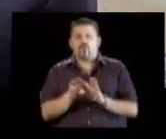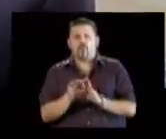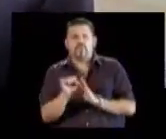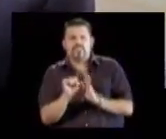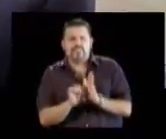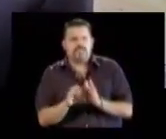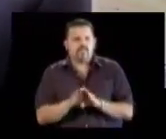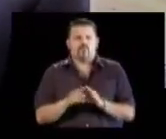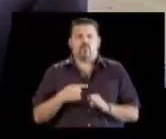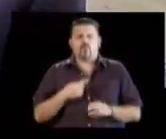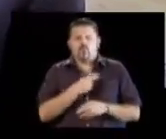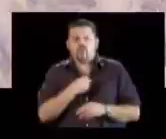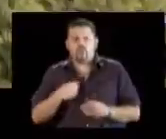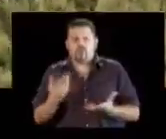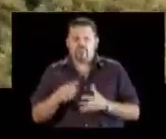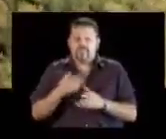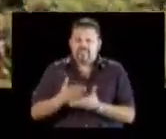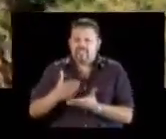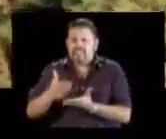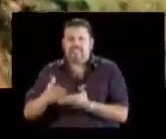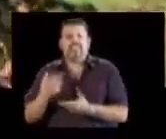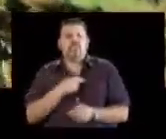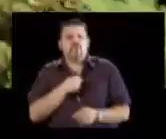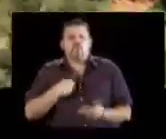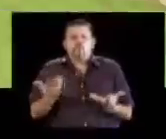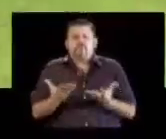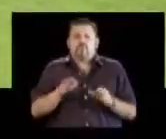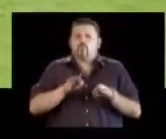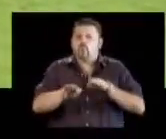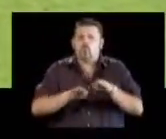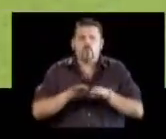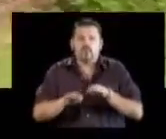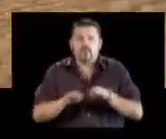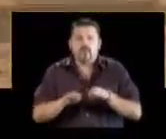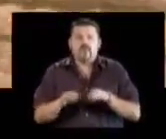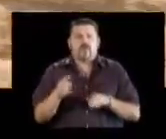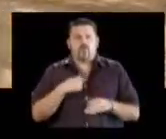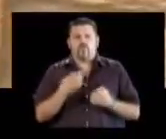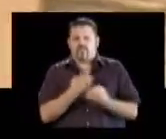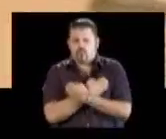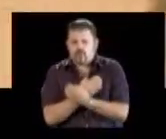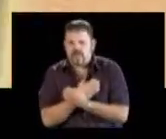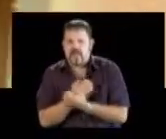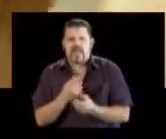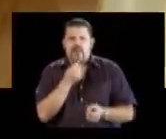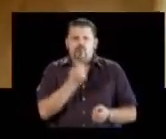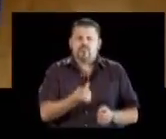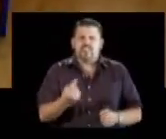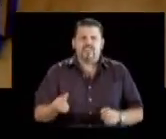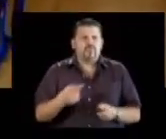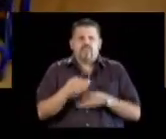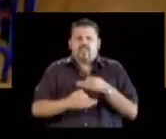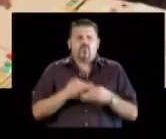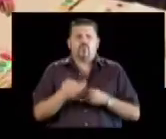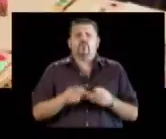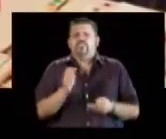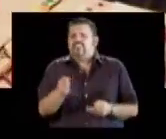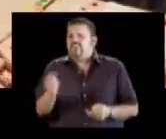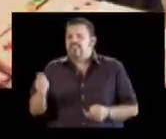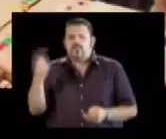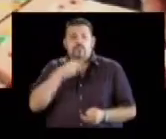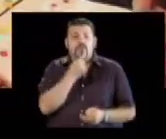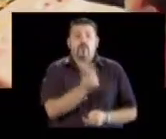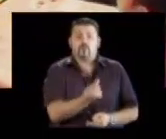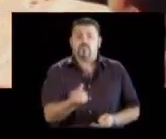la consecuencia de nuestros actos. Educare se trabaja a través de buscar que todo ese aprendizaje sea vivencial, sea significativo para el